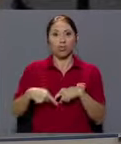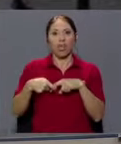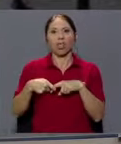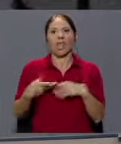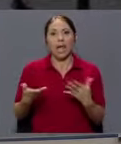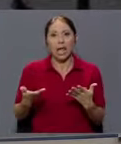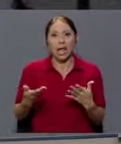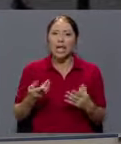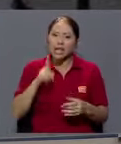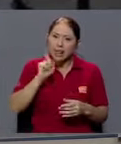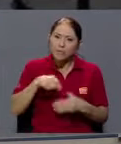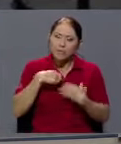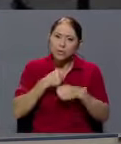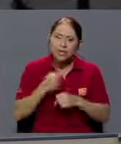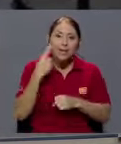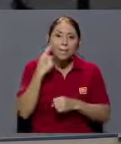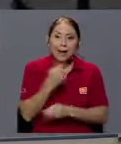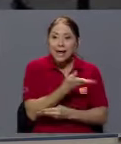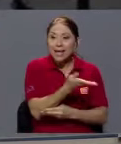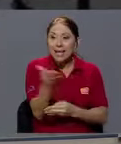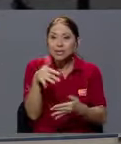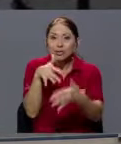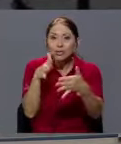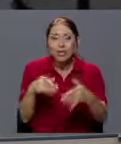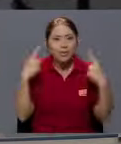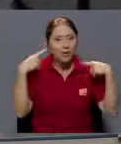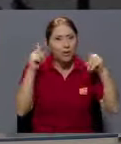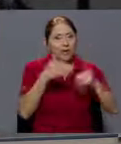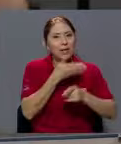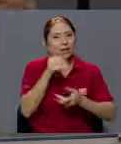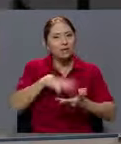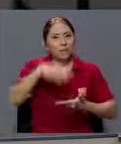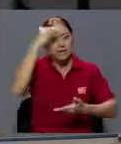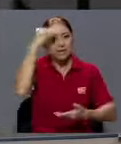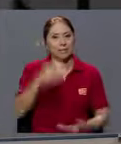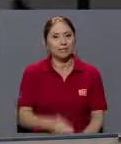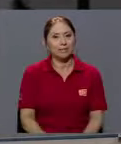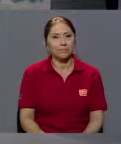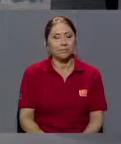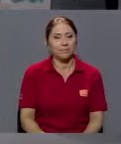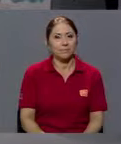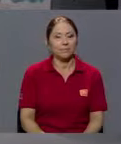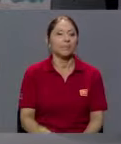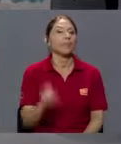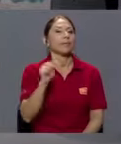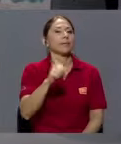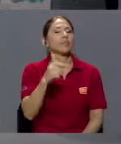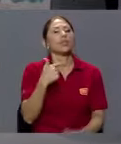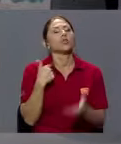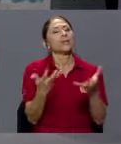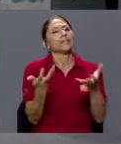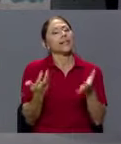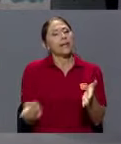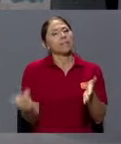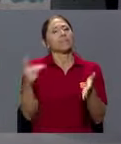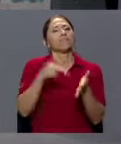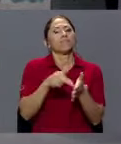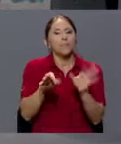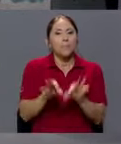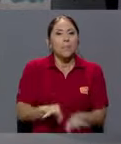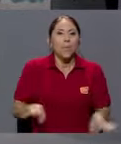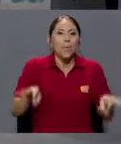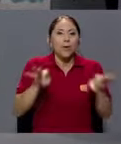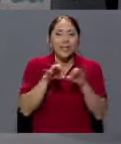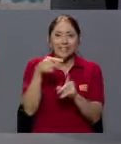de hacer y qué debemos de hacer para que nuestros estudiantes alcancen mejores aprendizajes? Claro. Yo quisiera insistir en el tema de